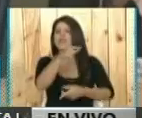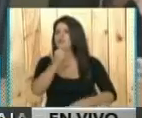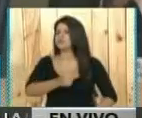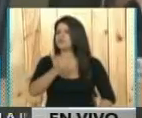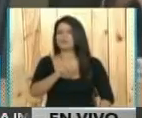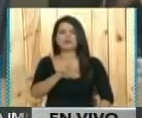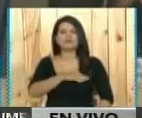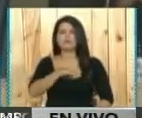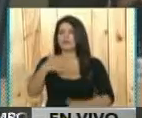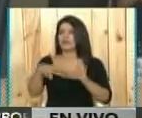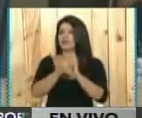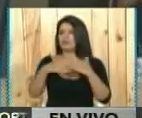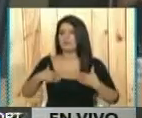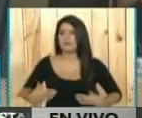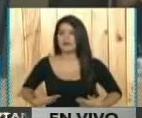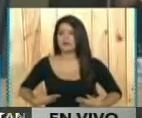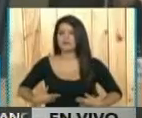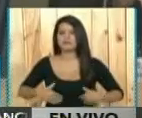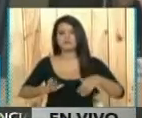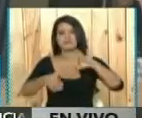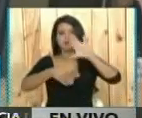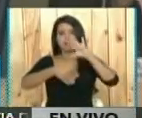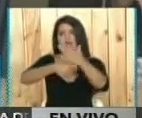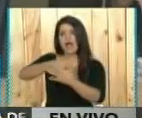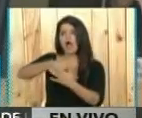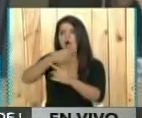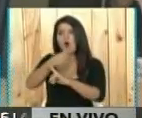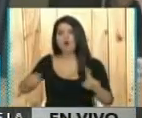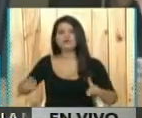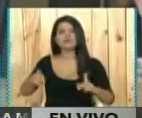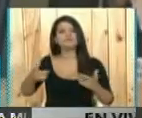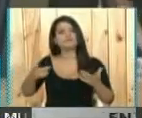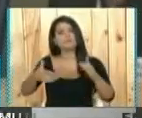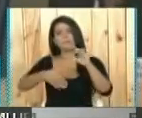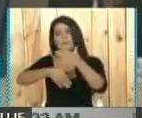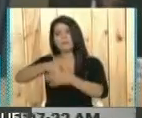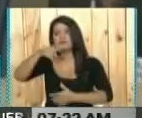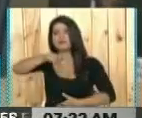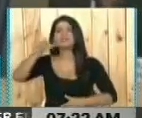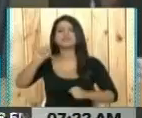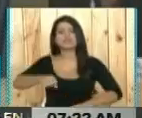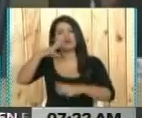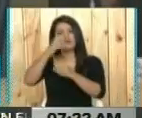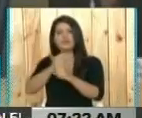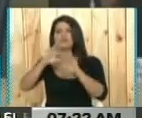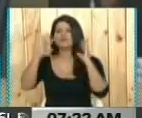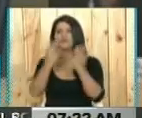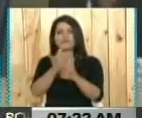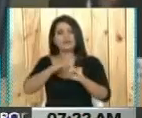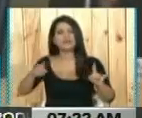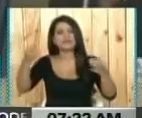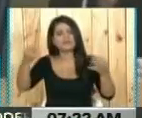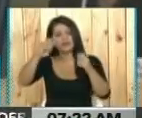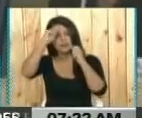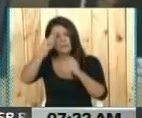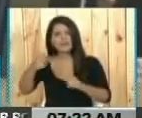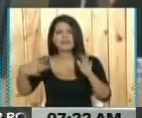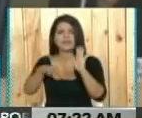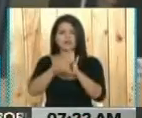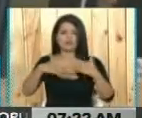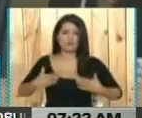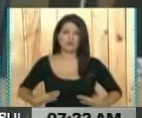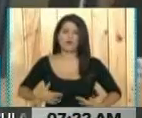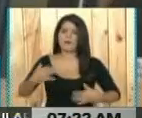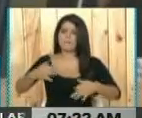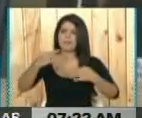humanos y quienes creemos en un mundo emergente, en un mundo alternativo, realmente garantista de los derechos humanos, que rescata la humanidad y